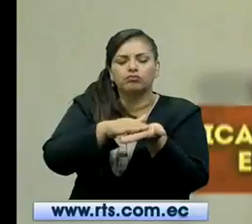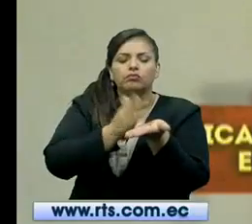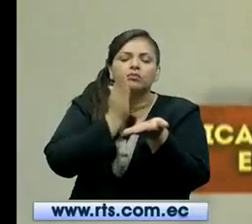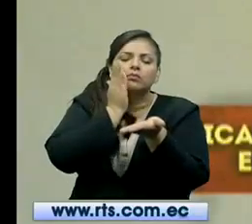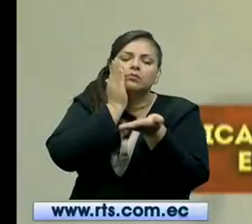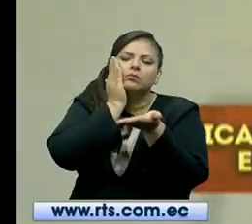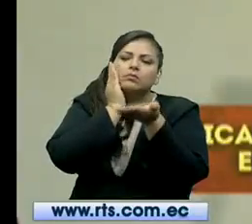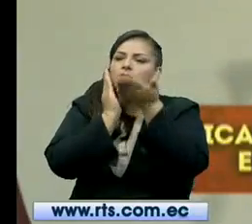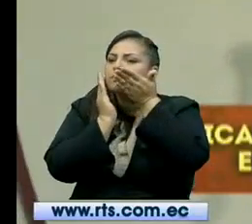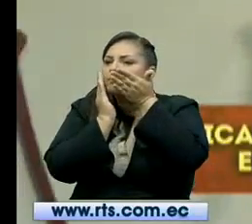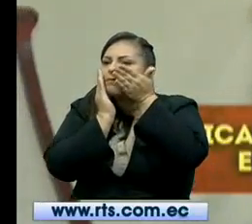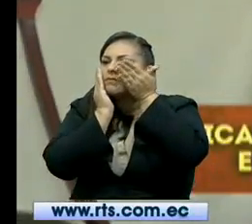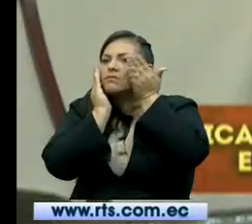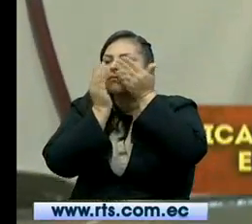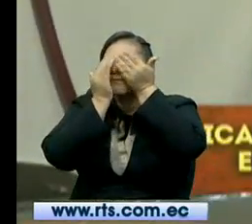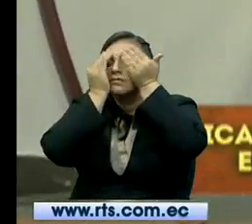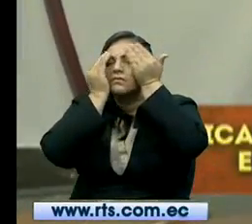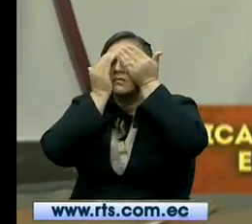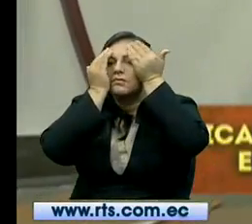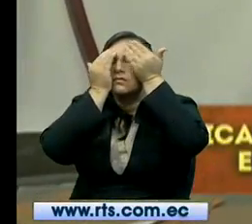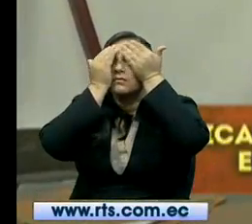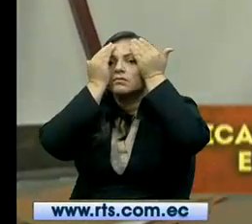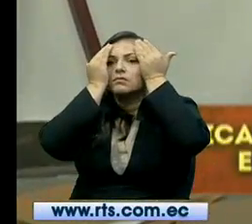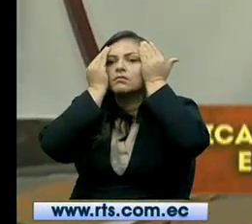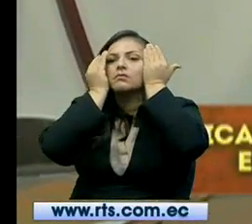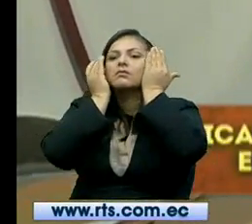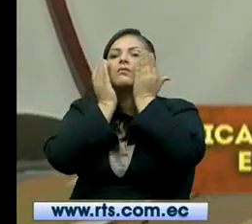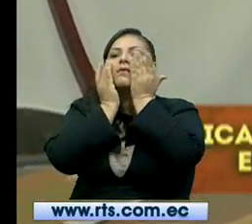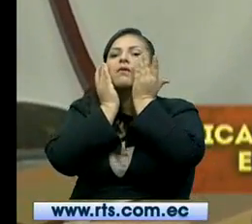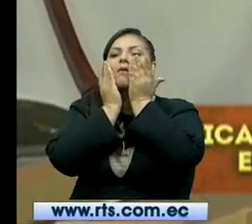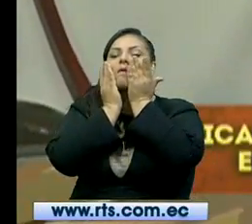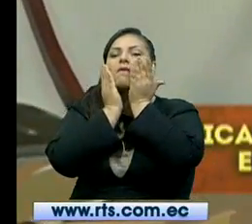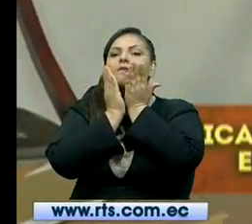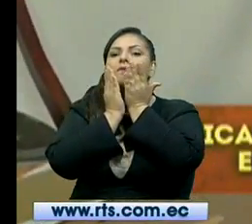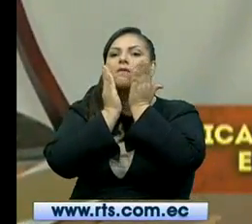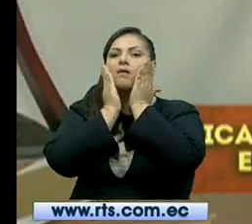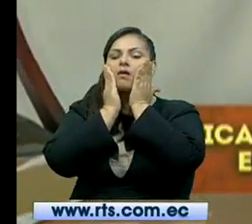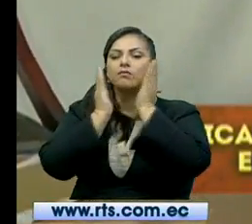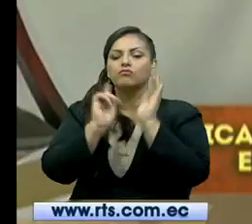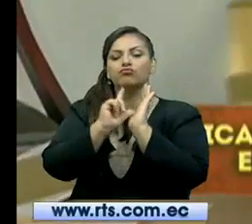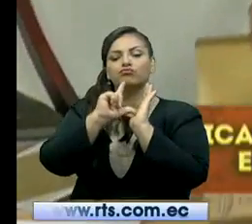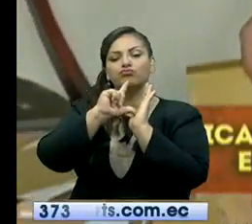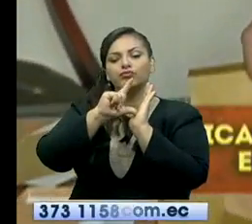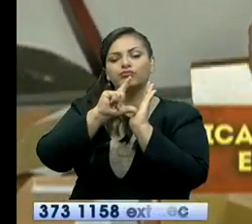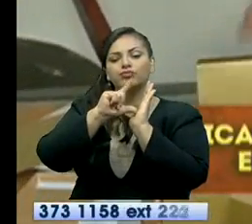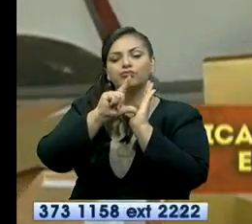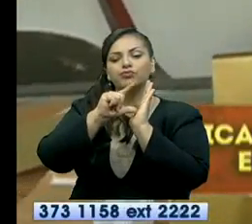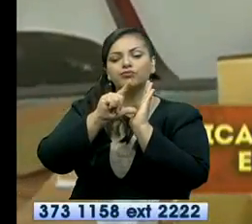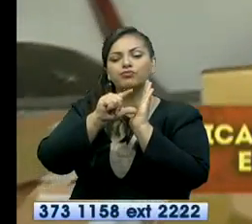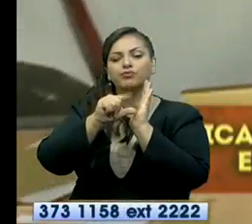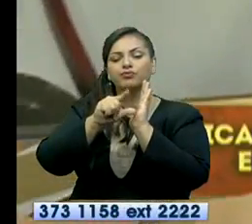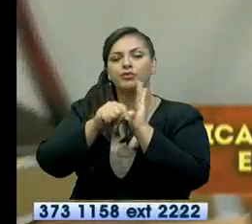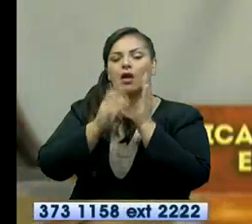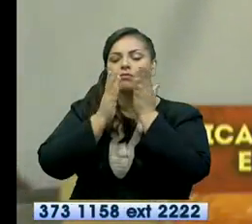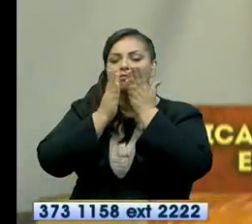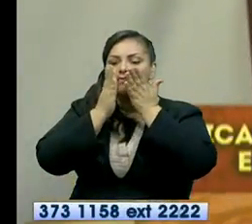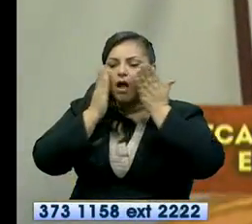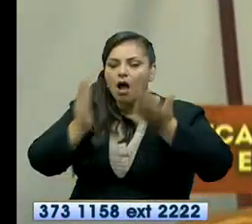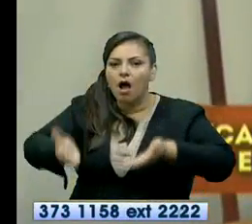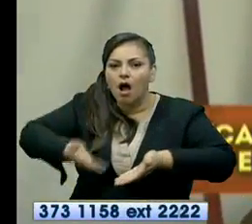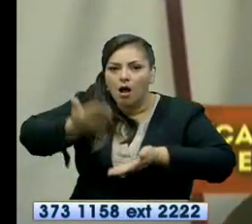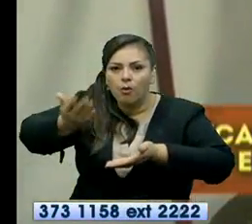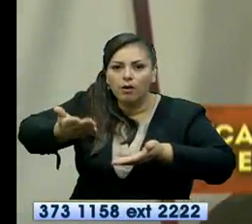que puede existir y las de las variantes por ejemplo tenemos la crema para la noche